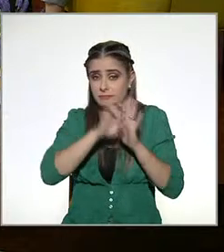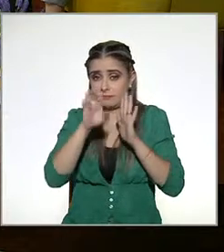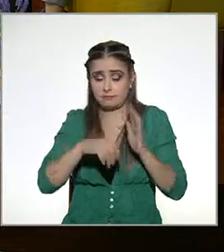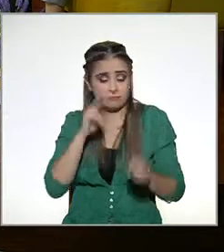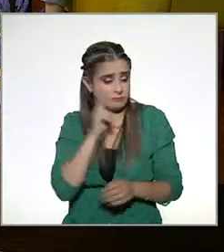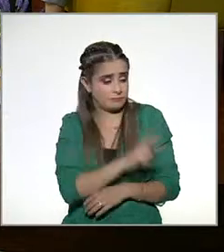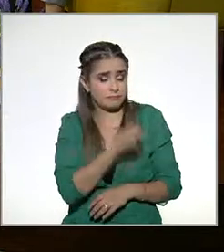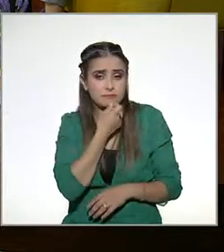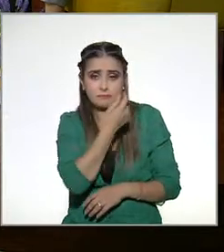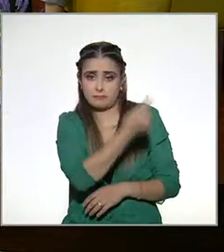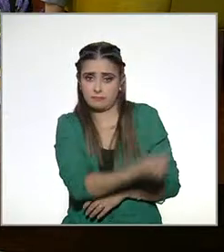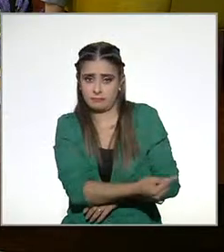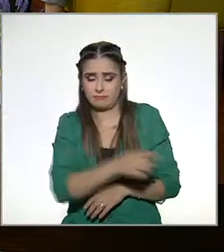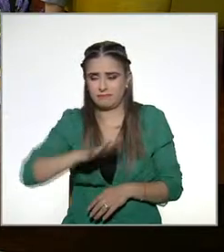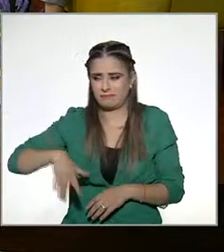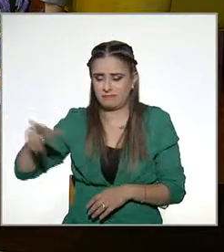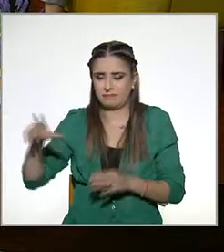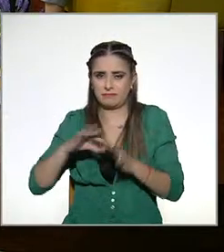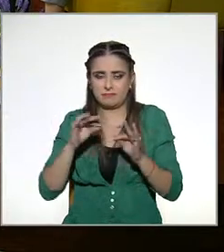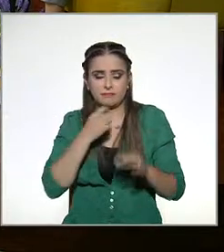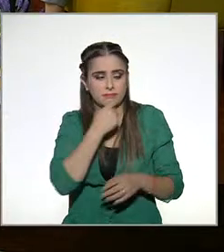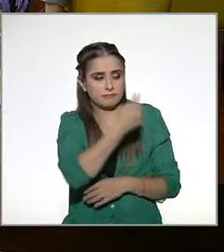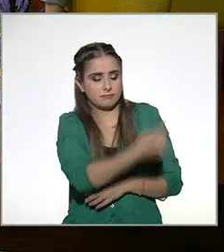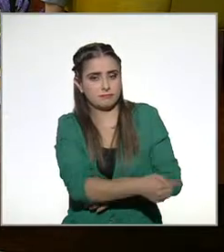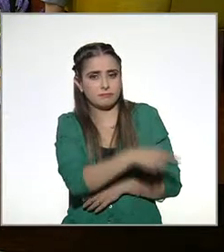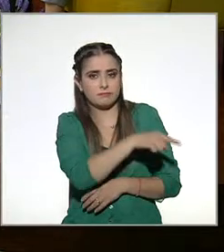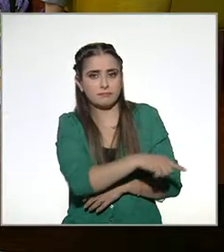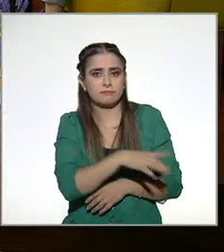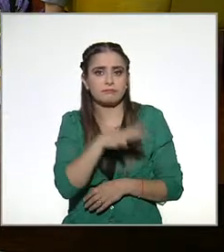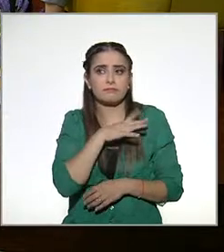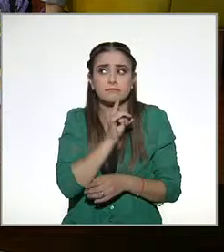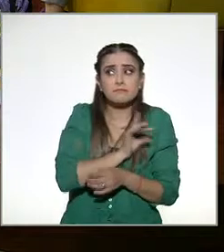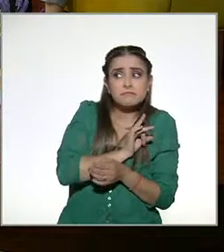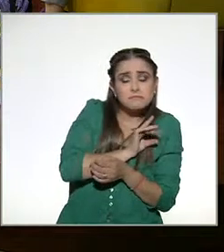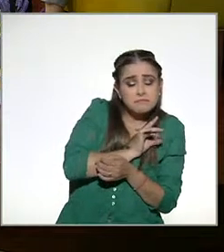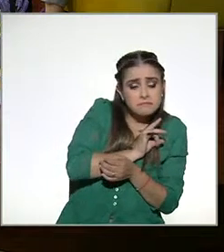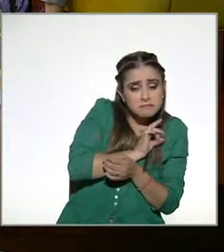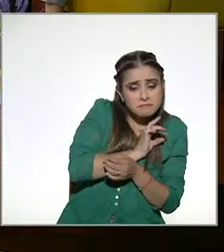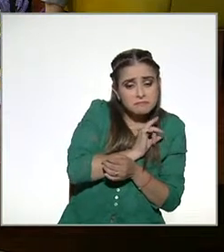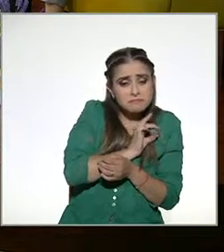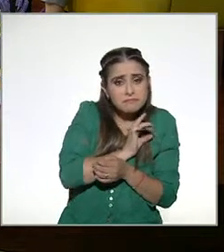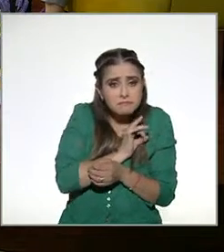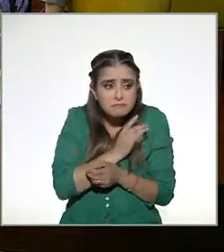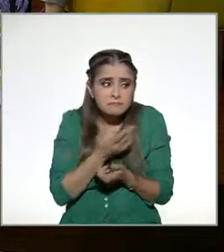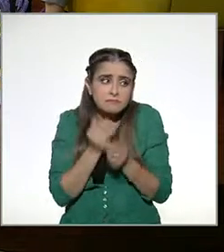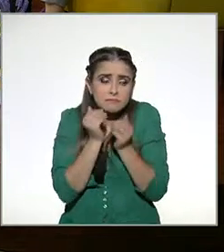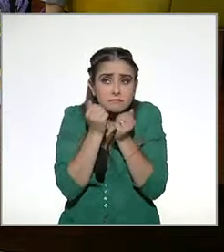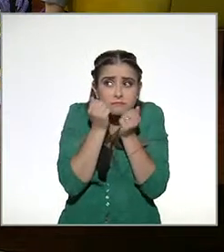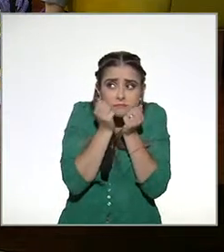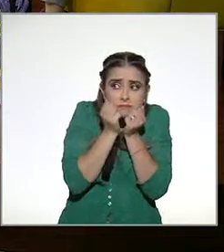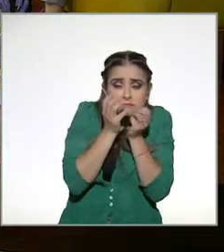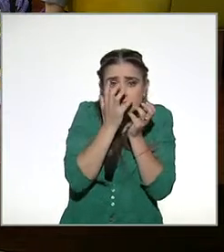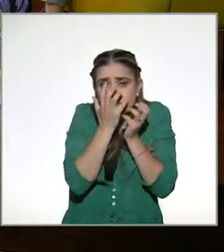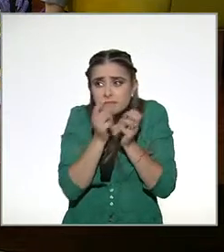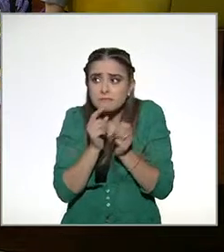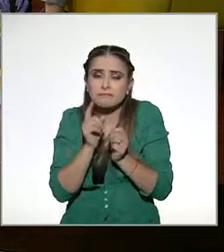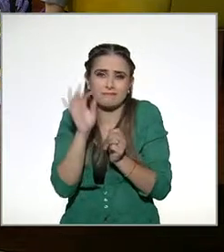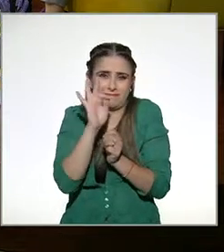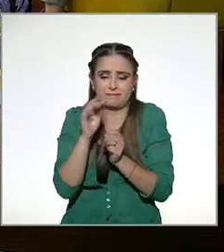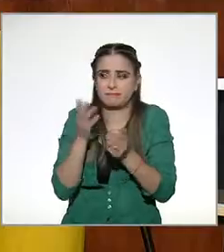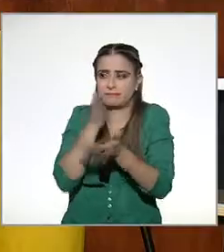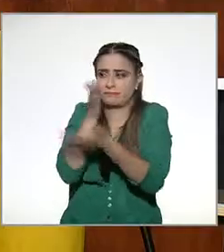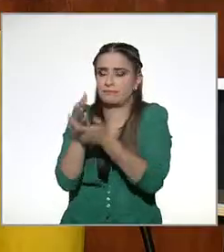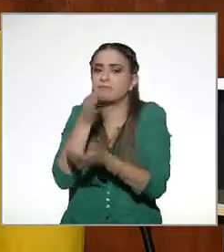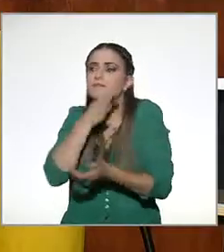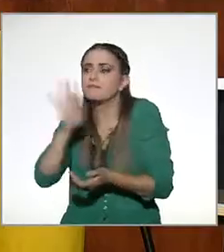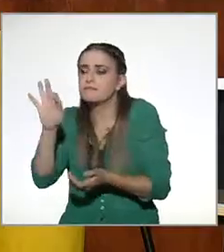las características que habías dicho, ¿no? Este, está súper temeroso, está en un ambiente, está en una fiesta, por ejemplo, y